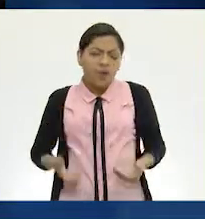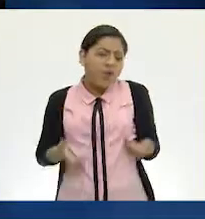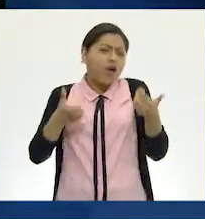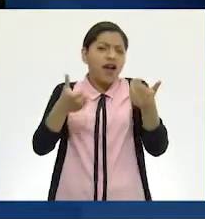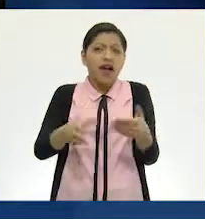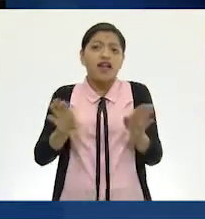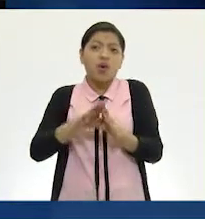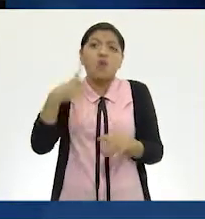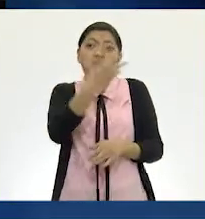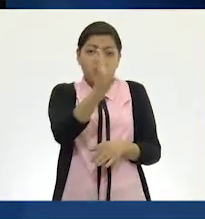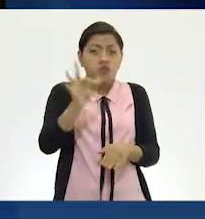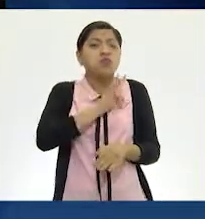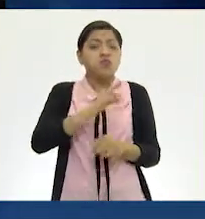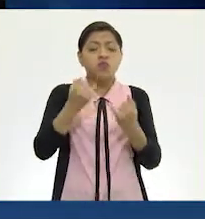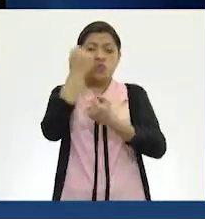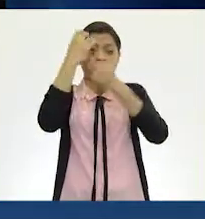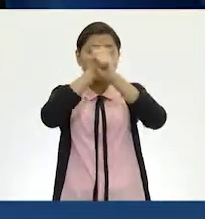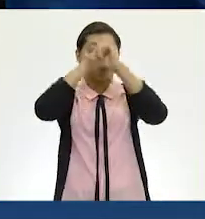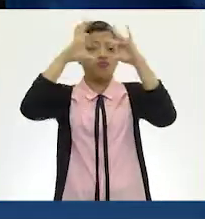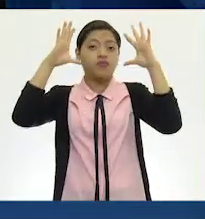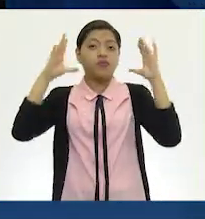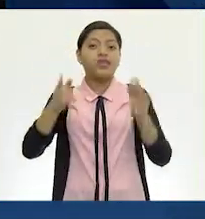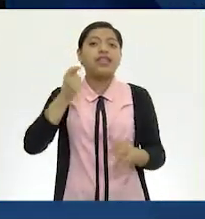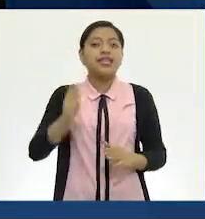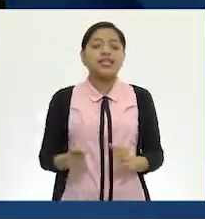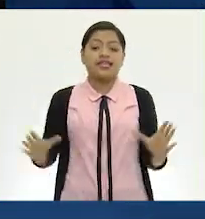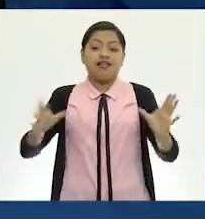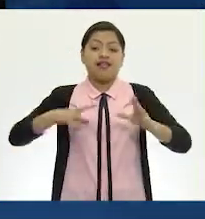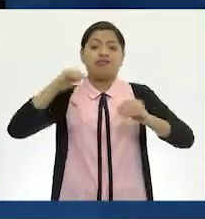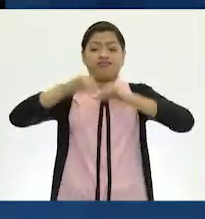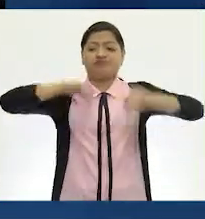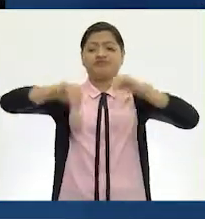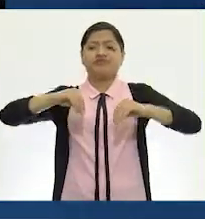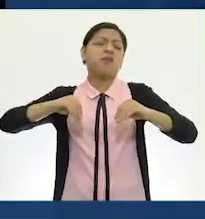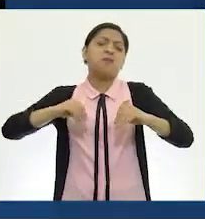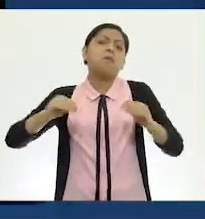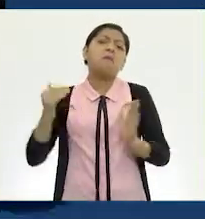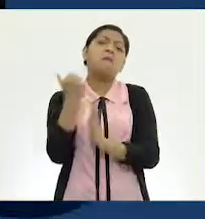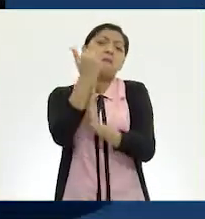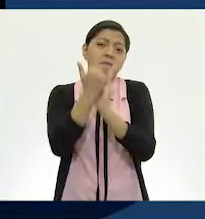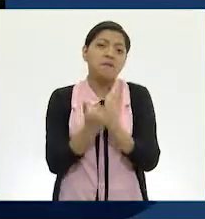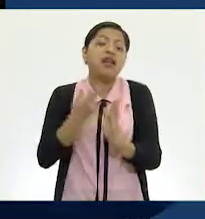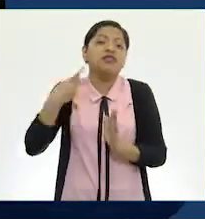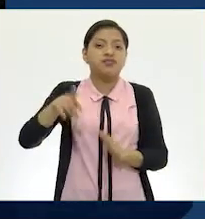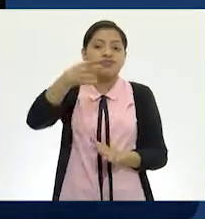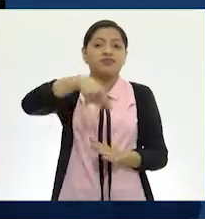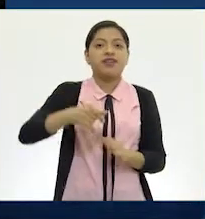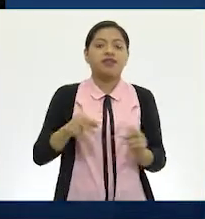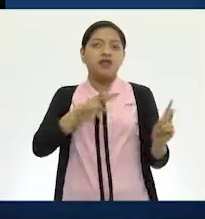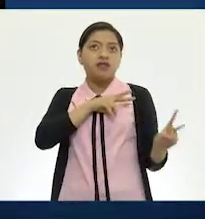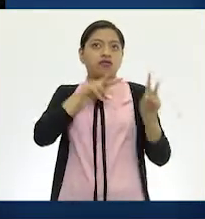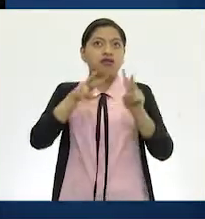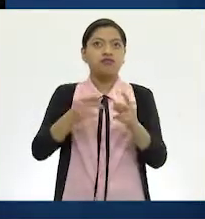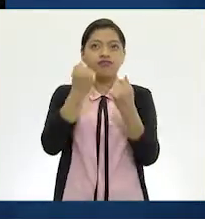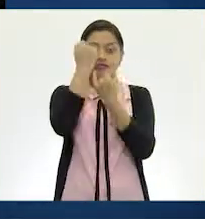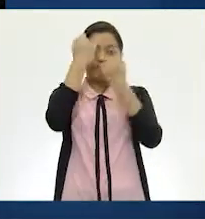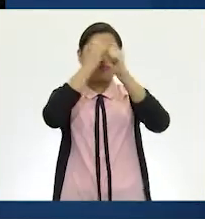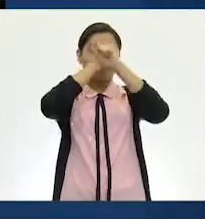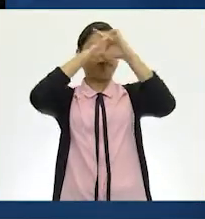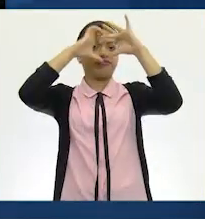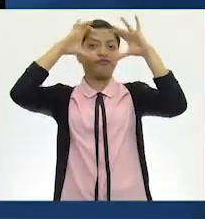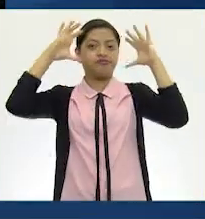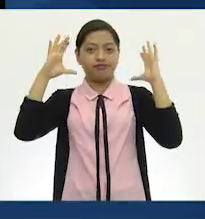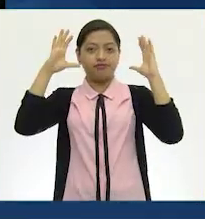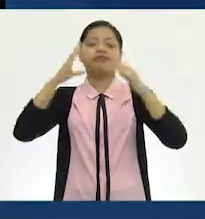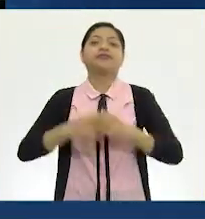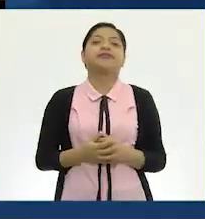Entonces, usamos elementos mínimos para que el espectador imagine y vuele su imaginación respecto a cómo está ocurriendo